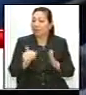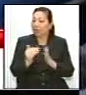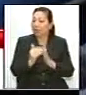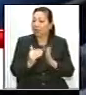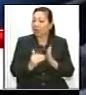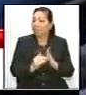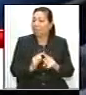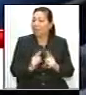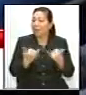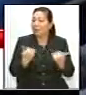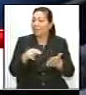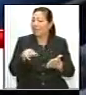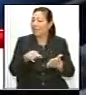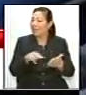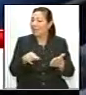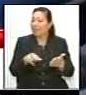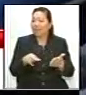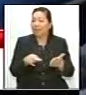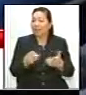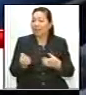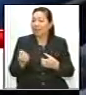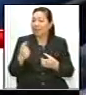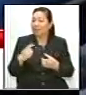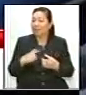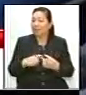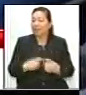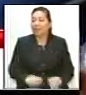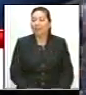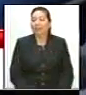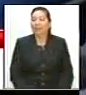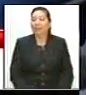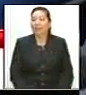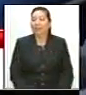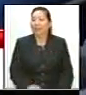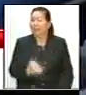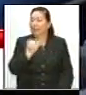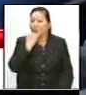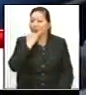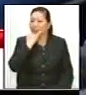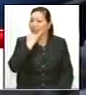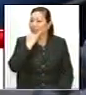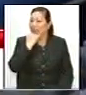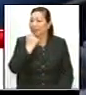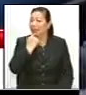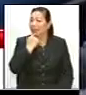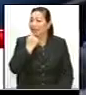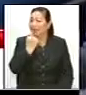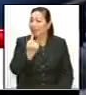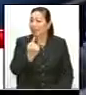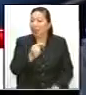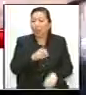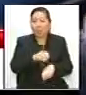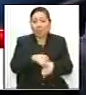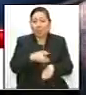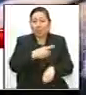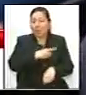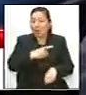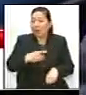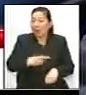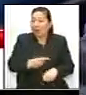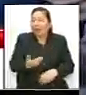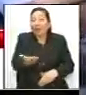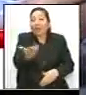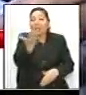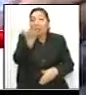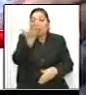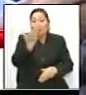pero esa lectura integral es errónea. Porque lo que se refiere es que el Consejo Directivo recibirá